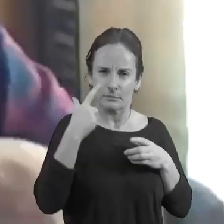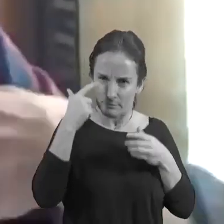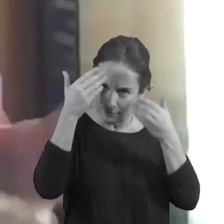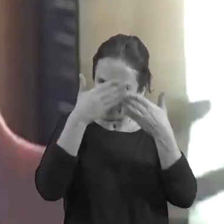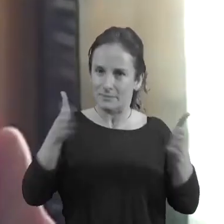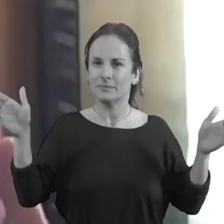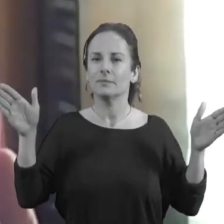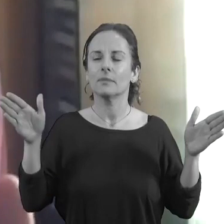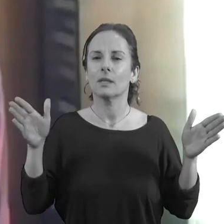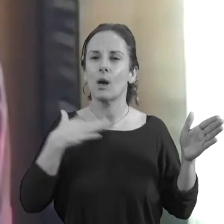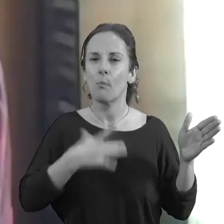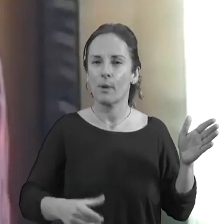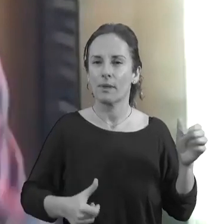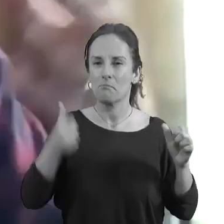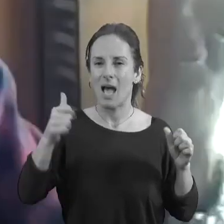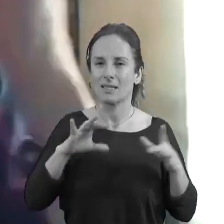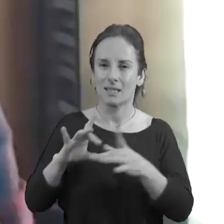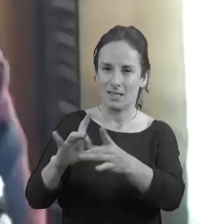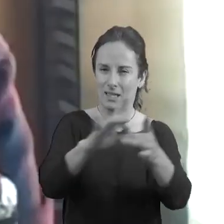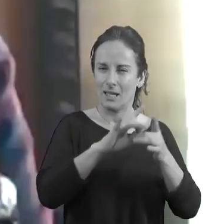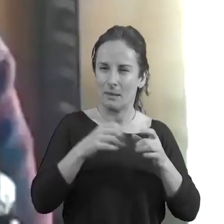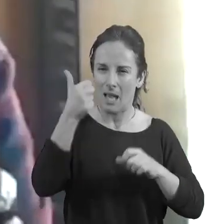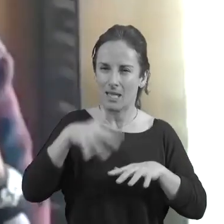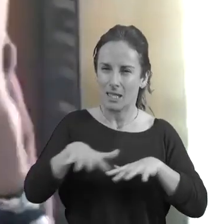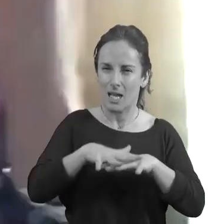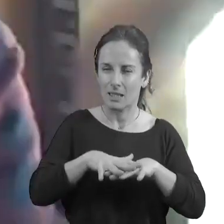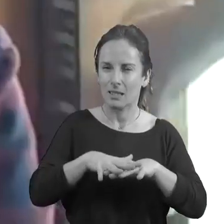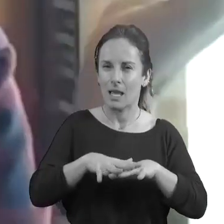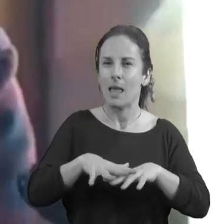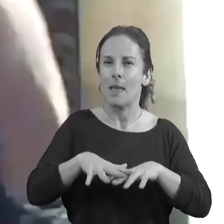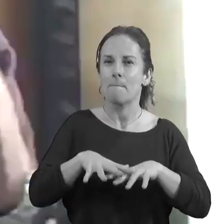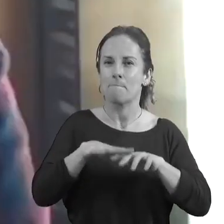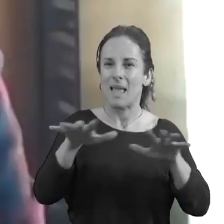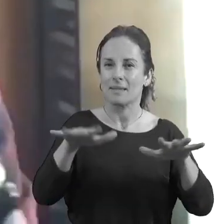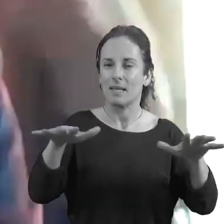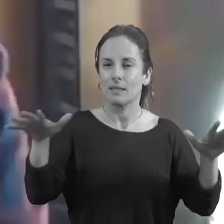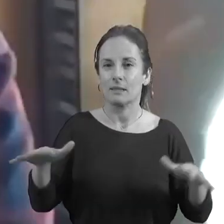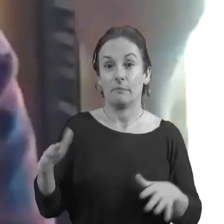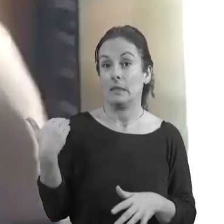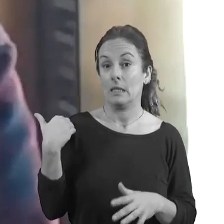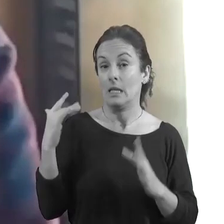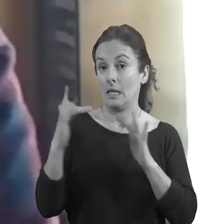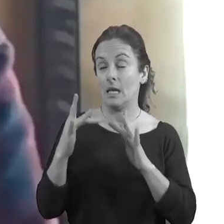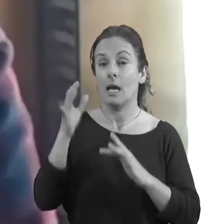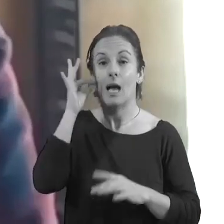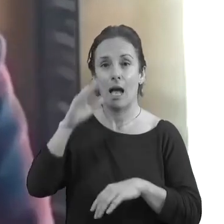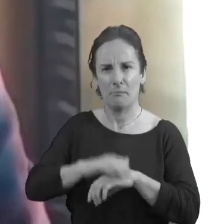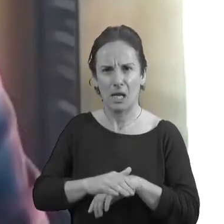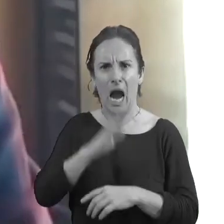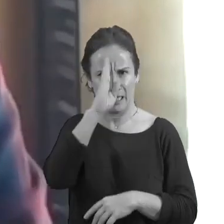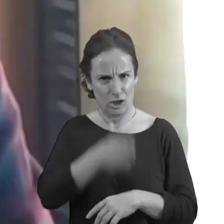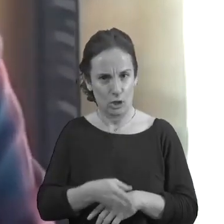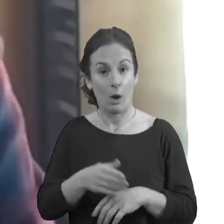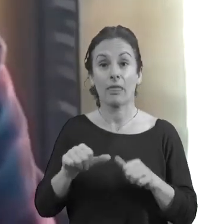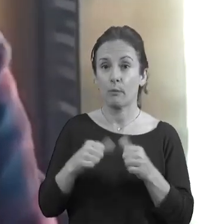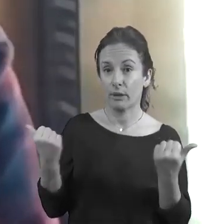pensar más en colectivo, ¿no? El otro día, por ejemplo, hablaba con una amiga que es heterosexual, que está separada, que está en una ciudad más